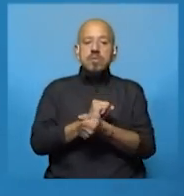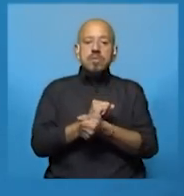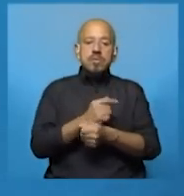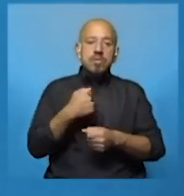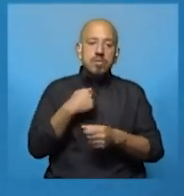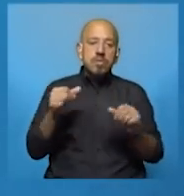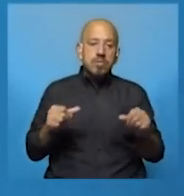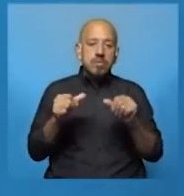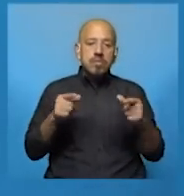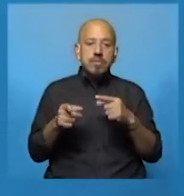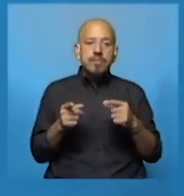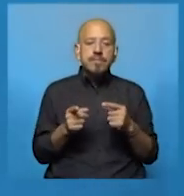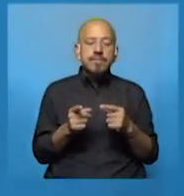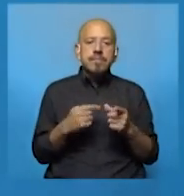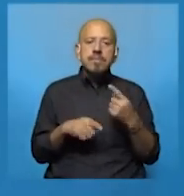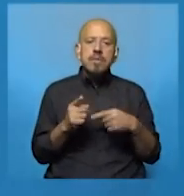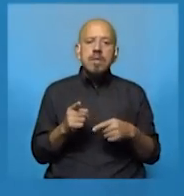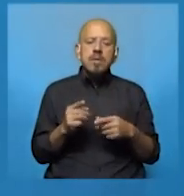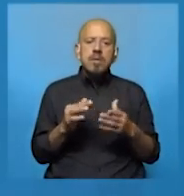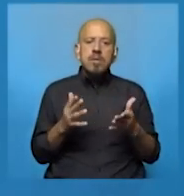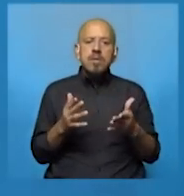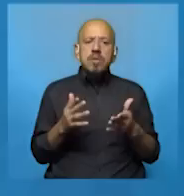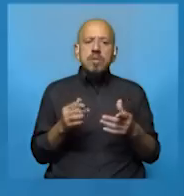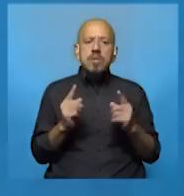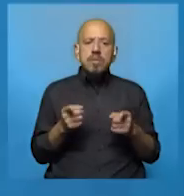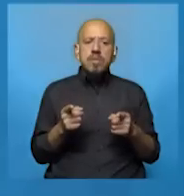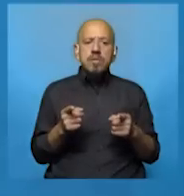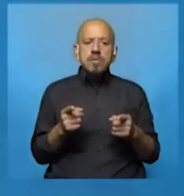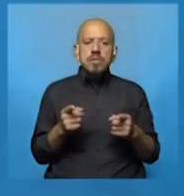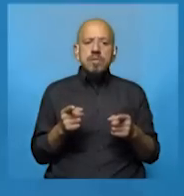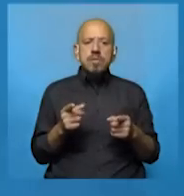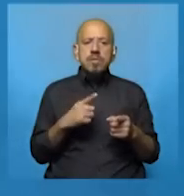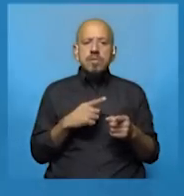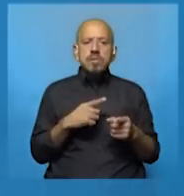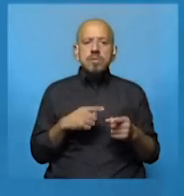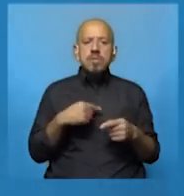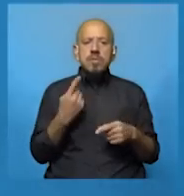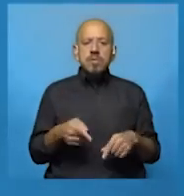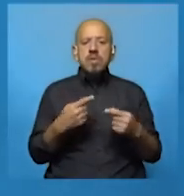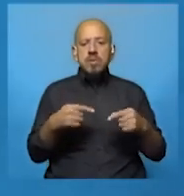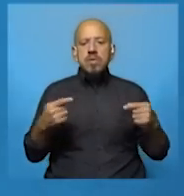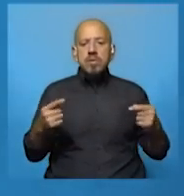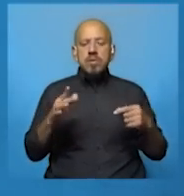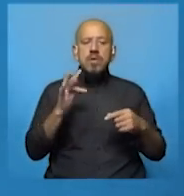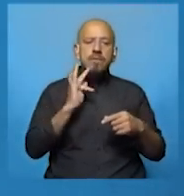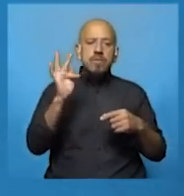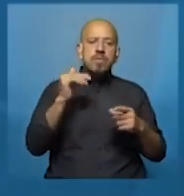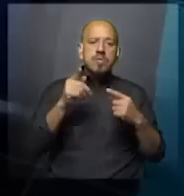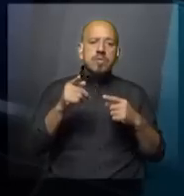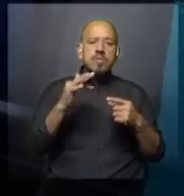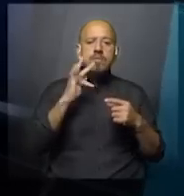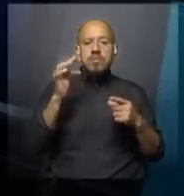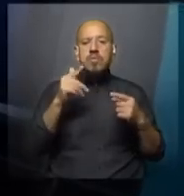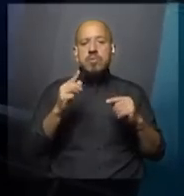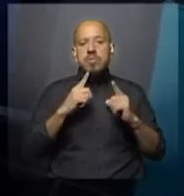a nuestras acciones no y no solo le da un sentido sino que también la carga de otras consecuencias a futuro digamos el futuro